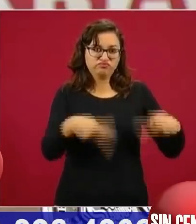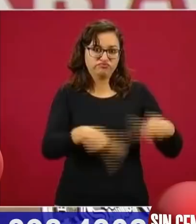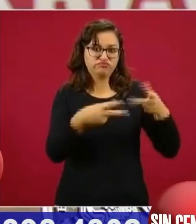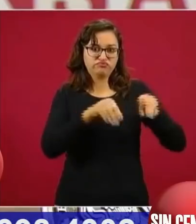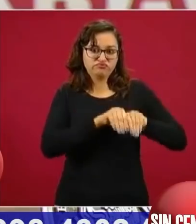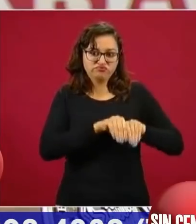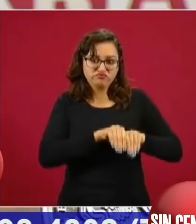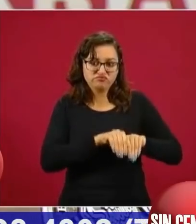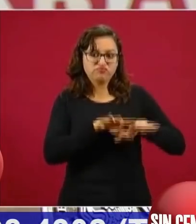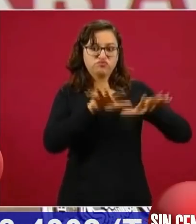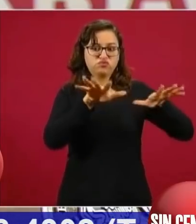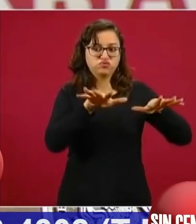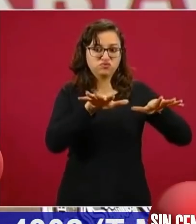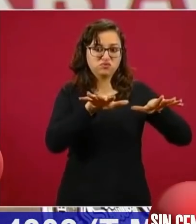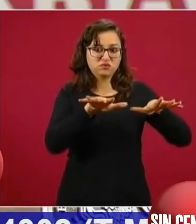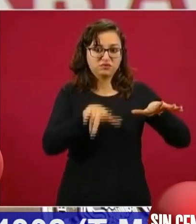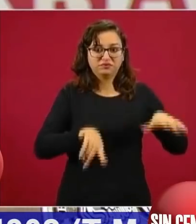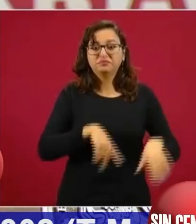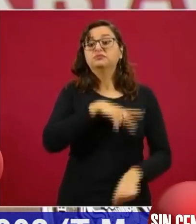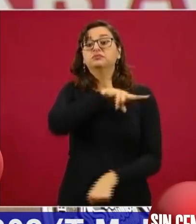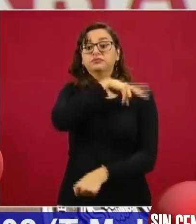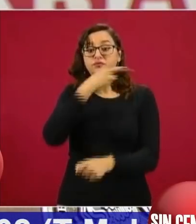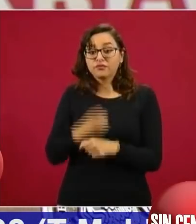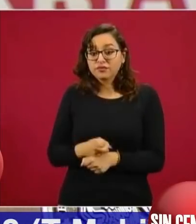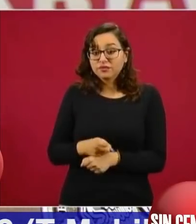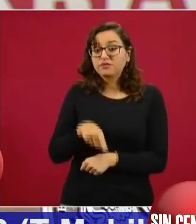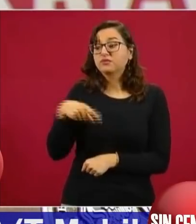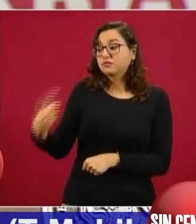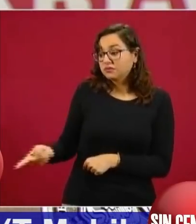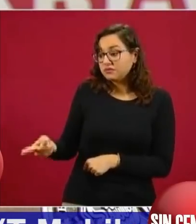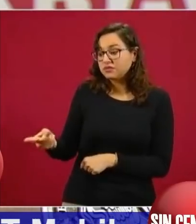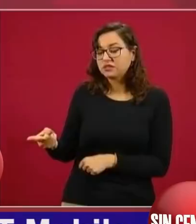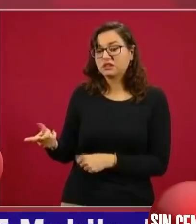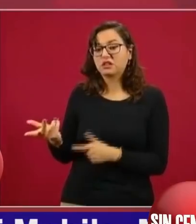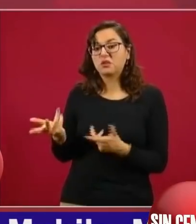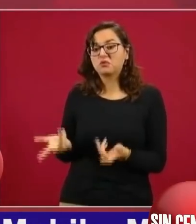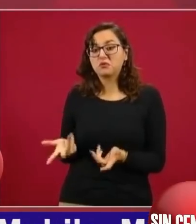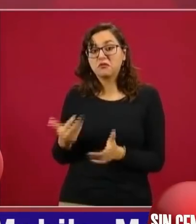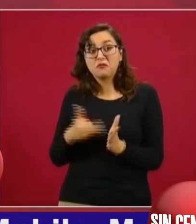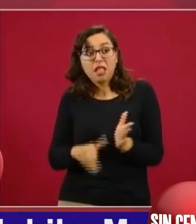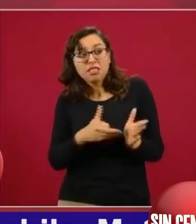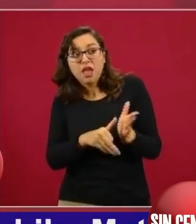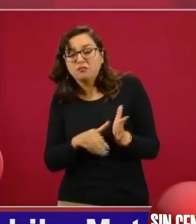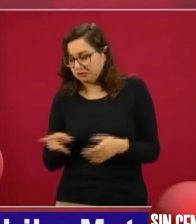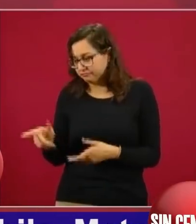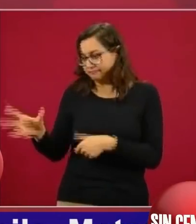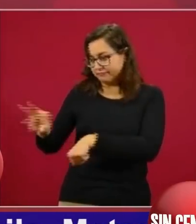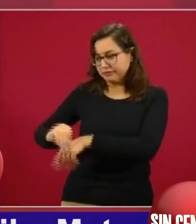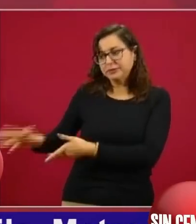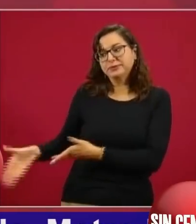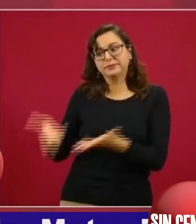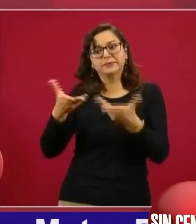y se les utiliza a las hidroeléctricas como complementarias,